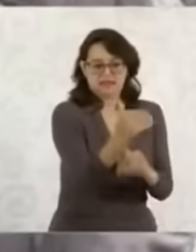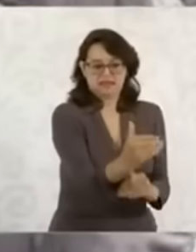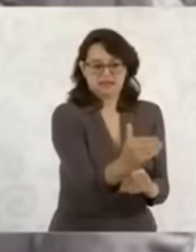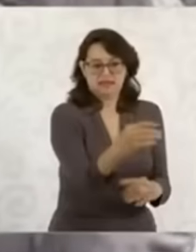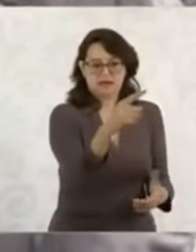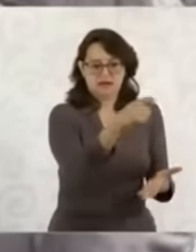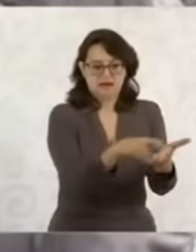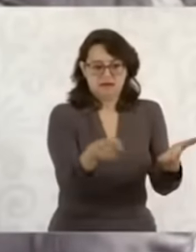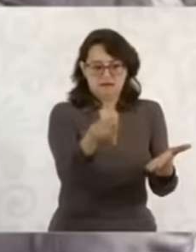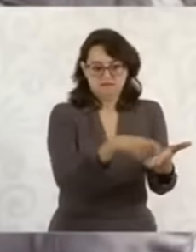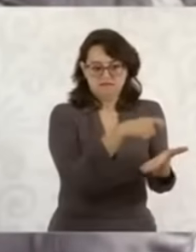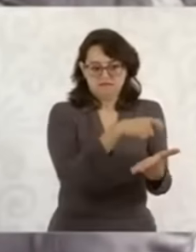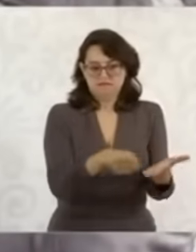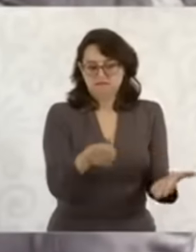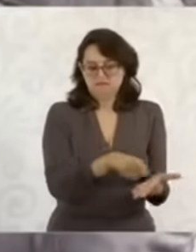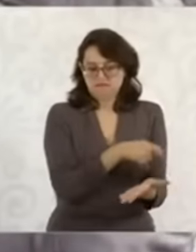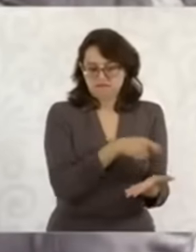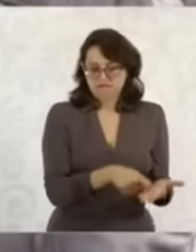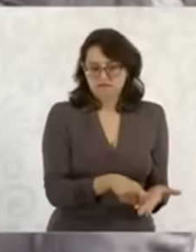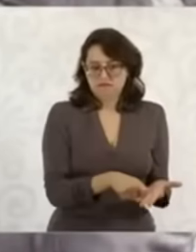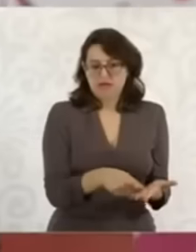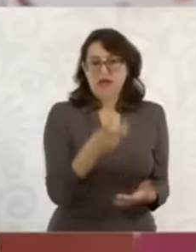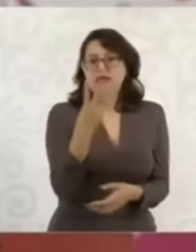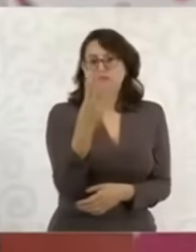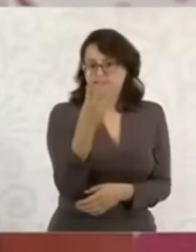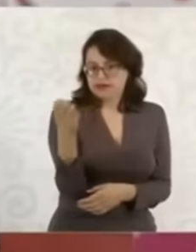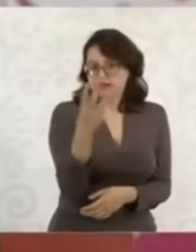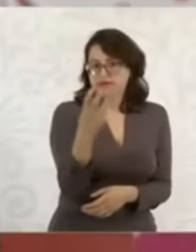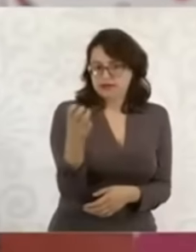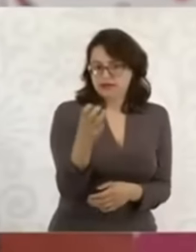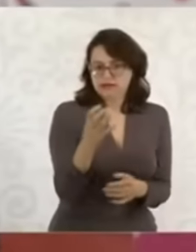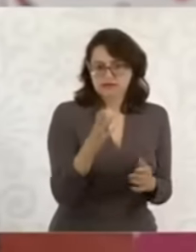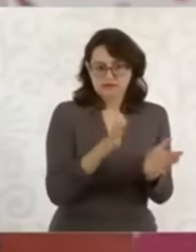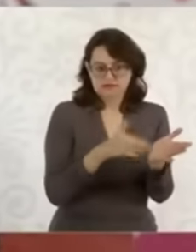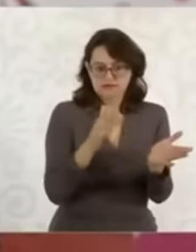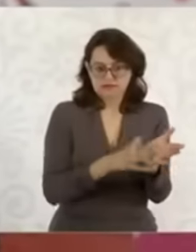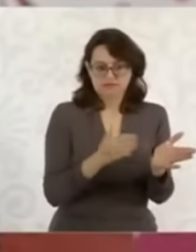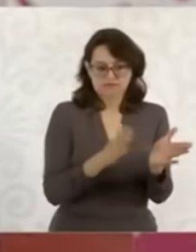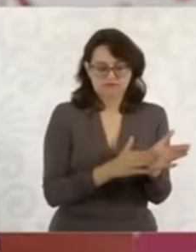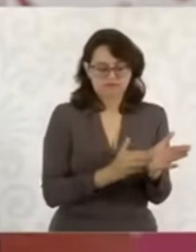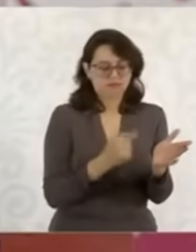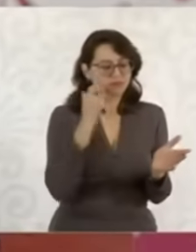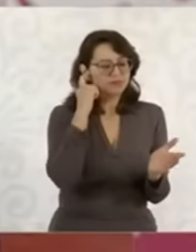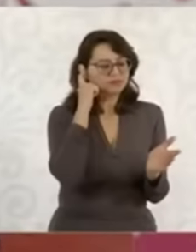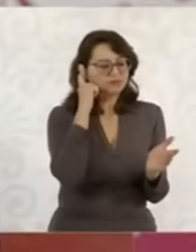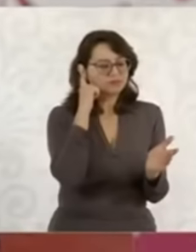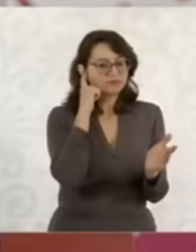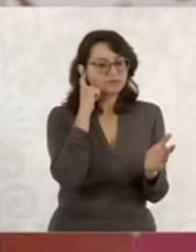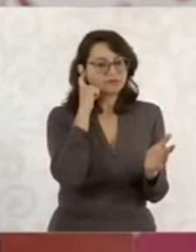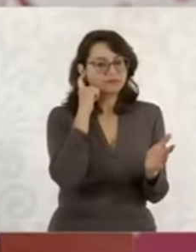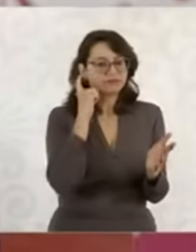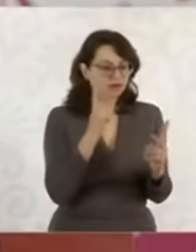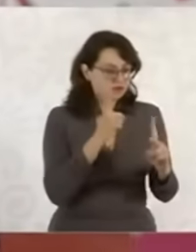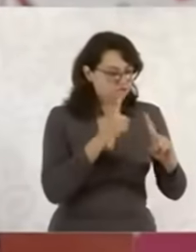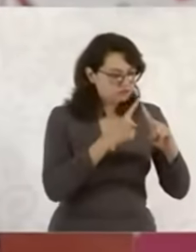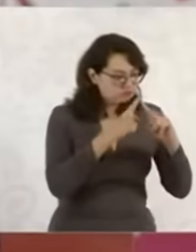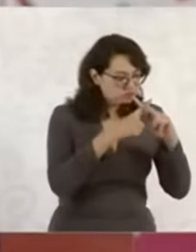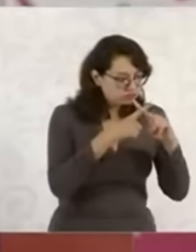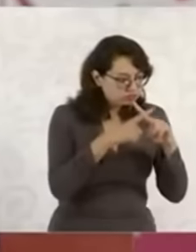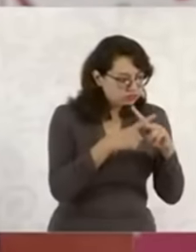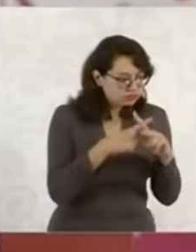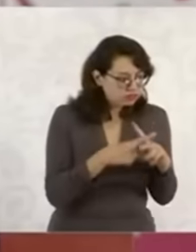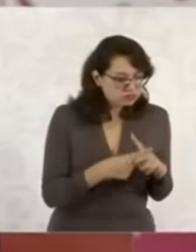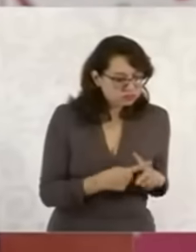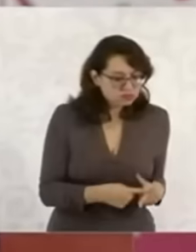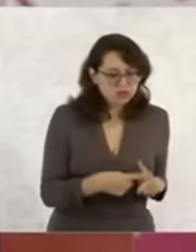que entonces se votaba no por partido, sino por coalición. Si sumaba uno los votos